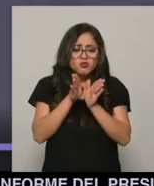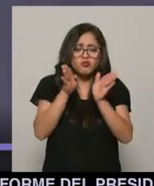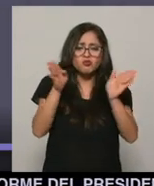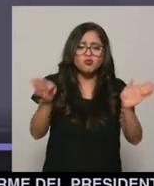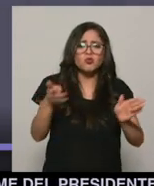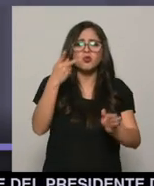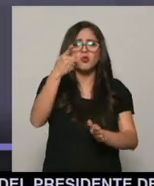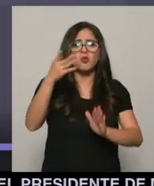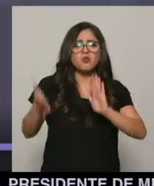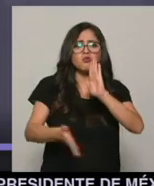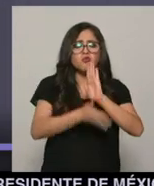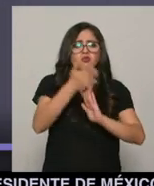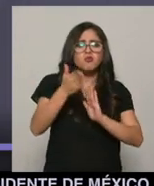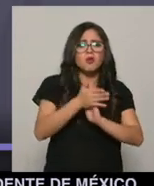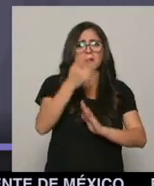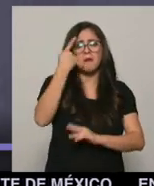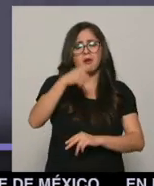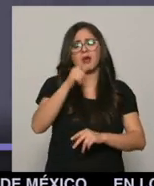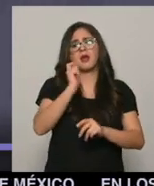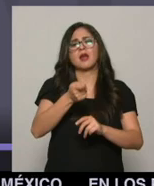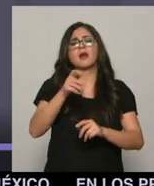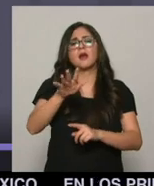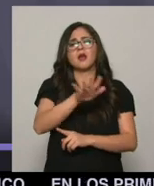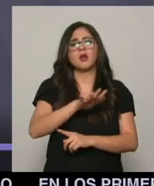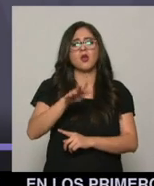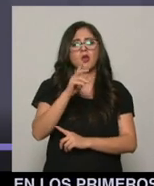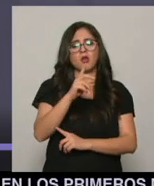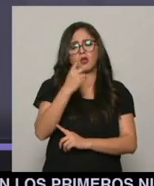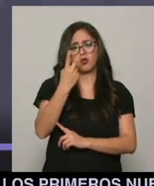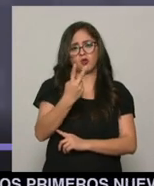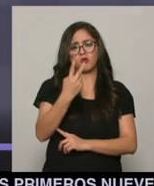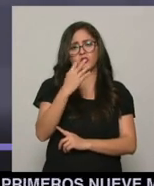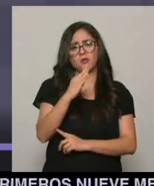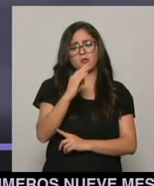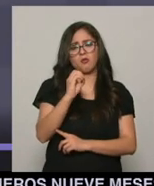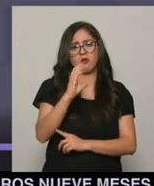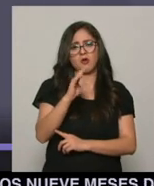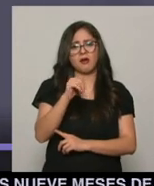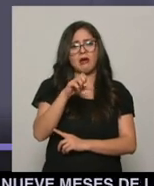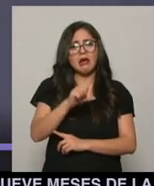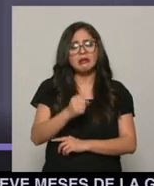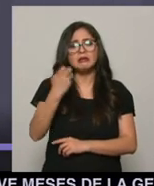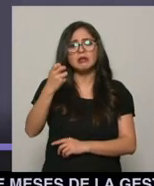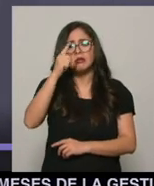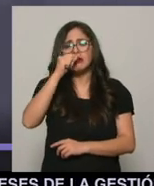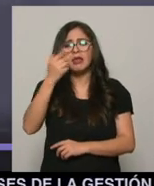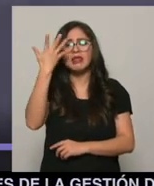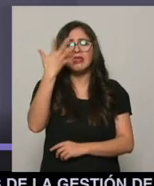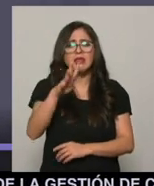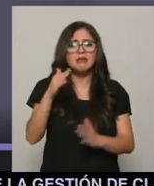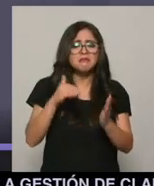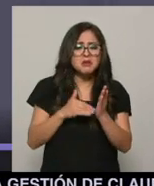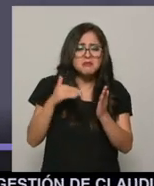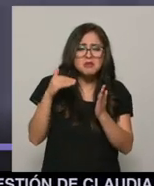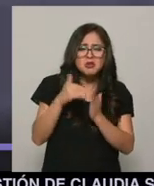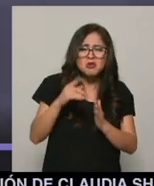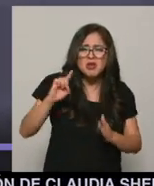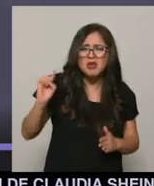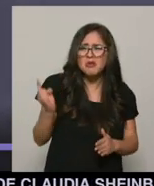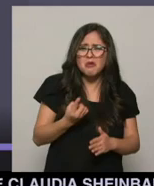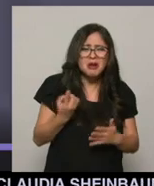que no le van a servir al país. El tema de Dos Bocas, que es un proyecto fallido que nos va a costar $10,000 millones. El